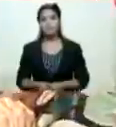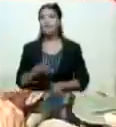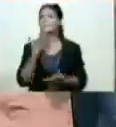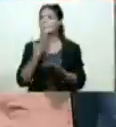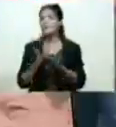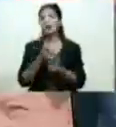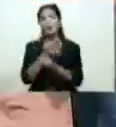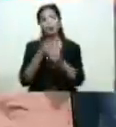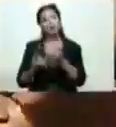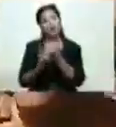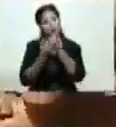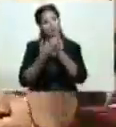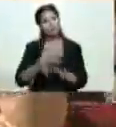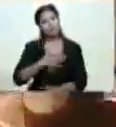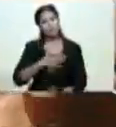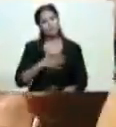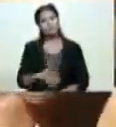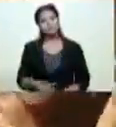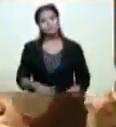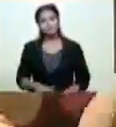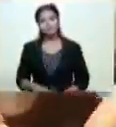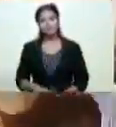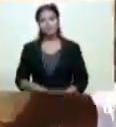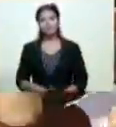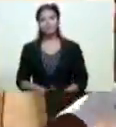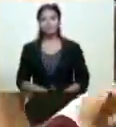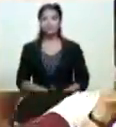Pido todo su apoyo.